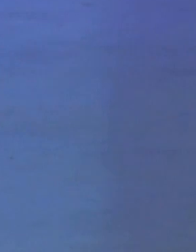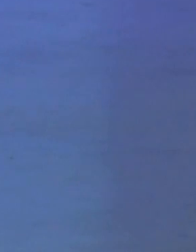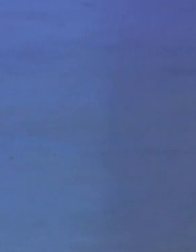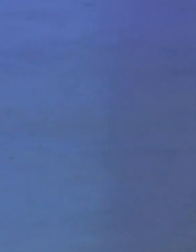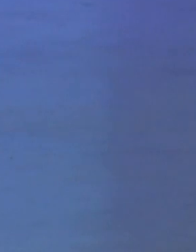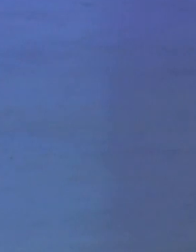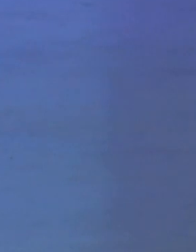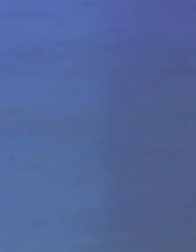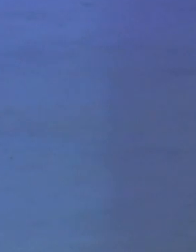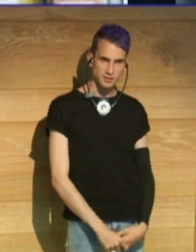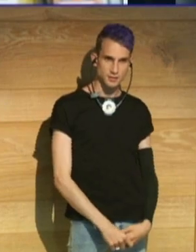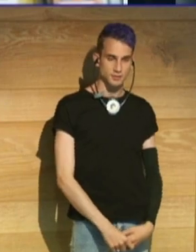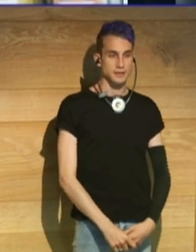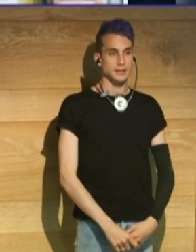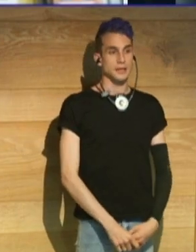afirmación?